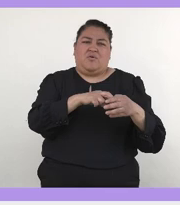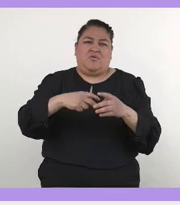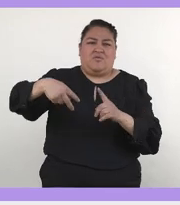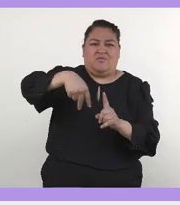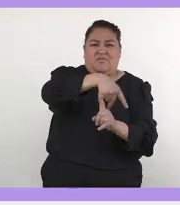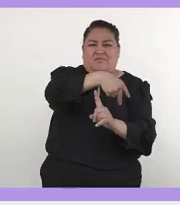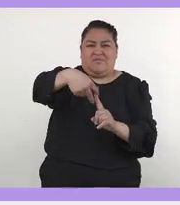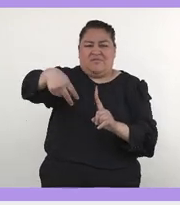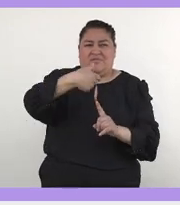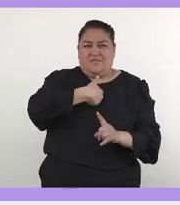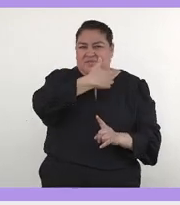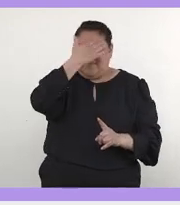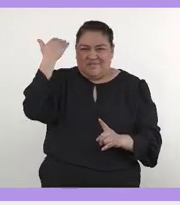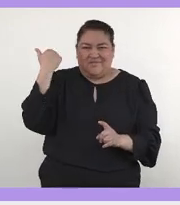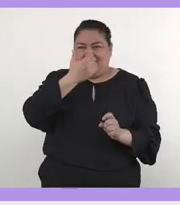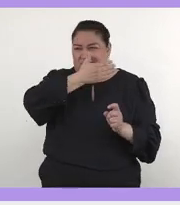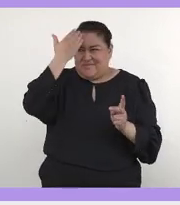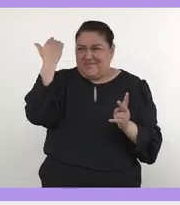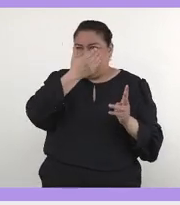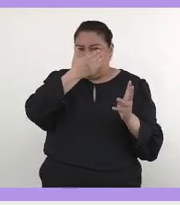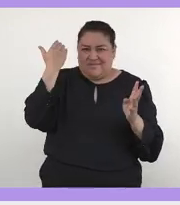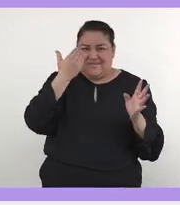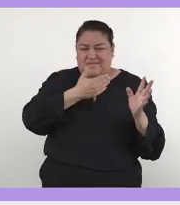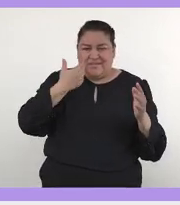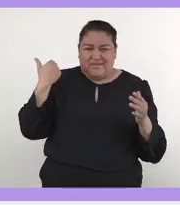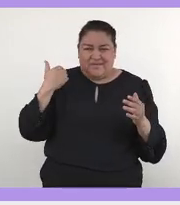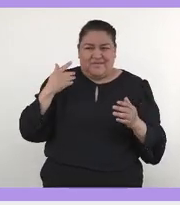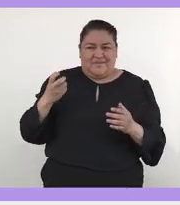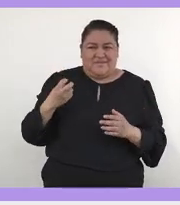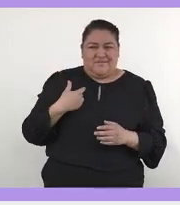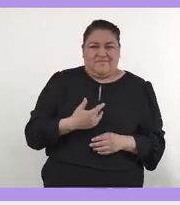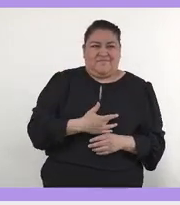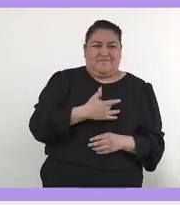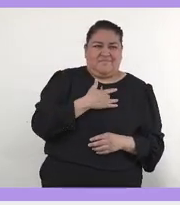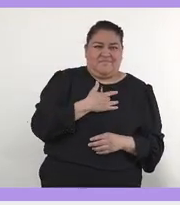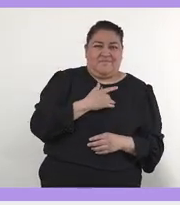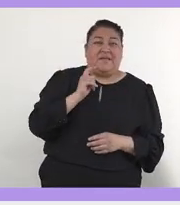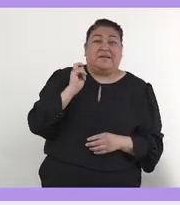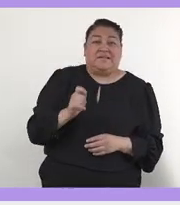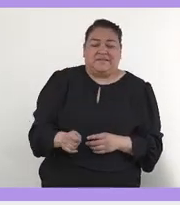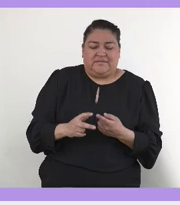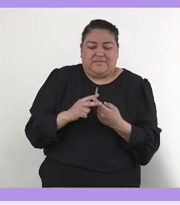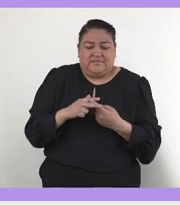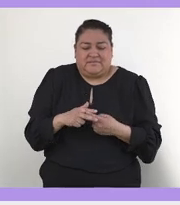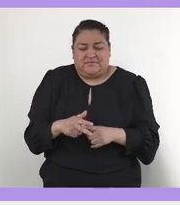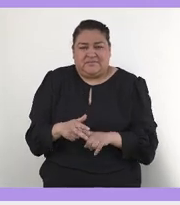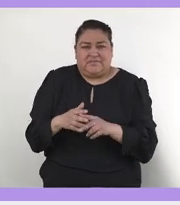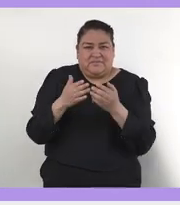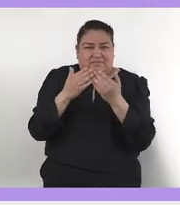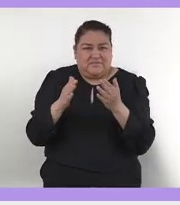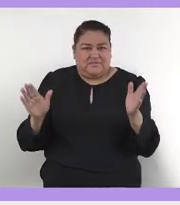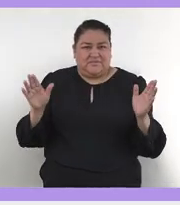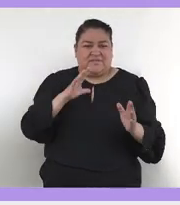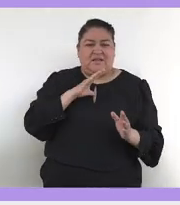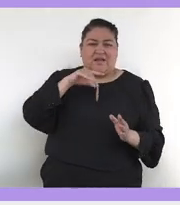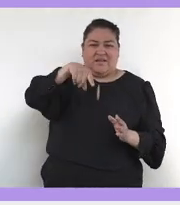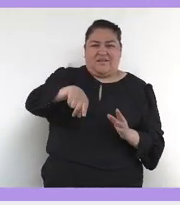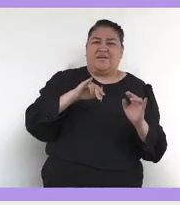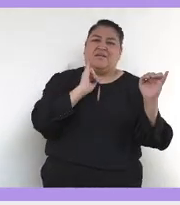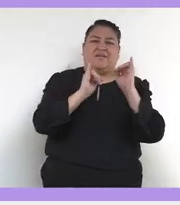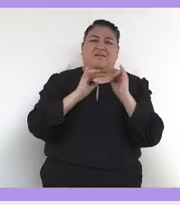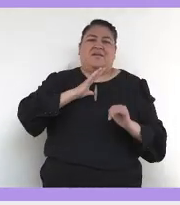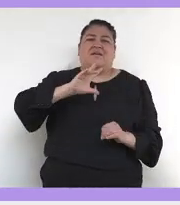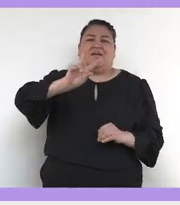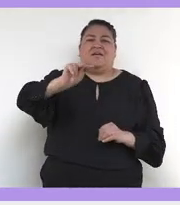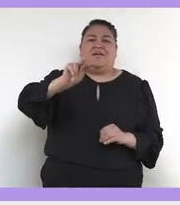o no sé cómo Traducir sabes entonces Siento que esa parte de acceso hay que empezar a que por cierto vi que esta transmisión tiene